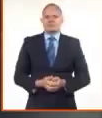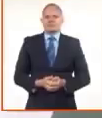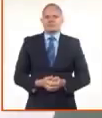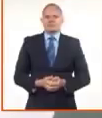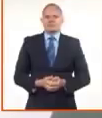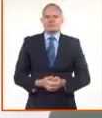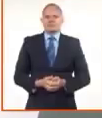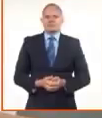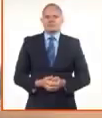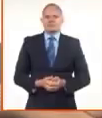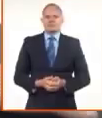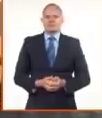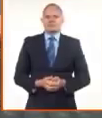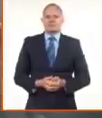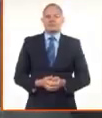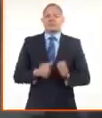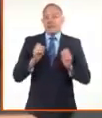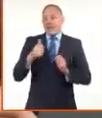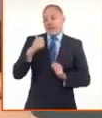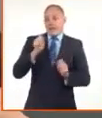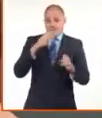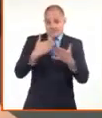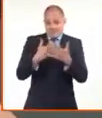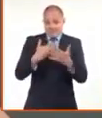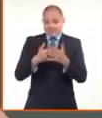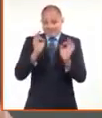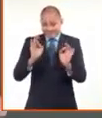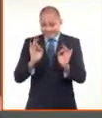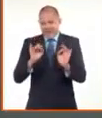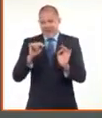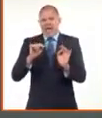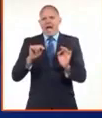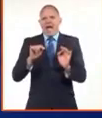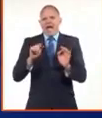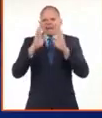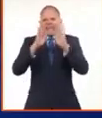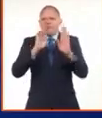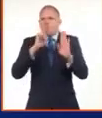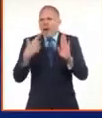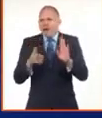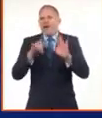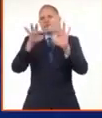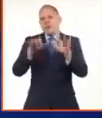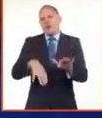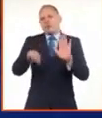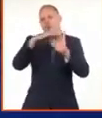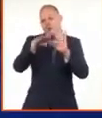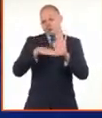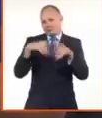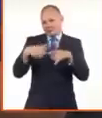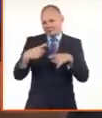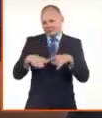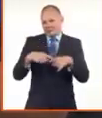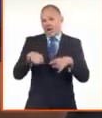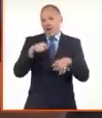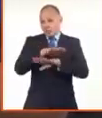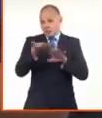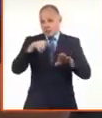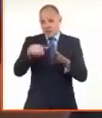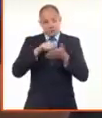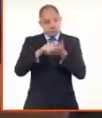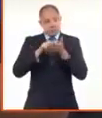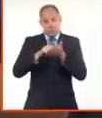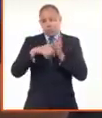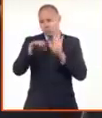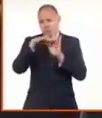Dofline y Software es una mediana empresa especializada en actividades de programación e informática. Posee una amplia cartera de productos y